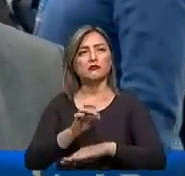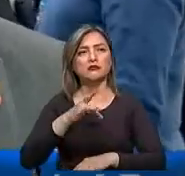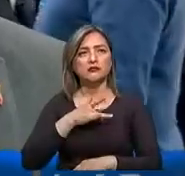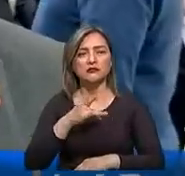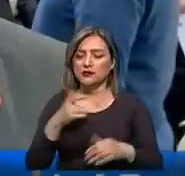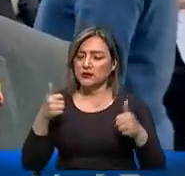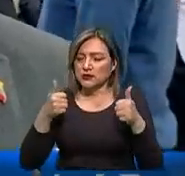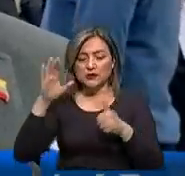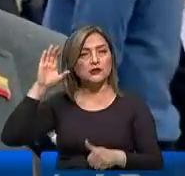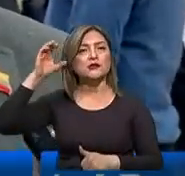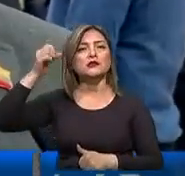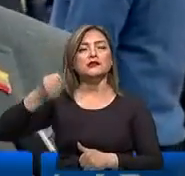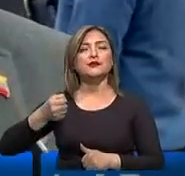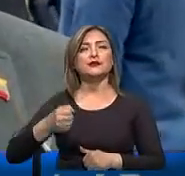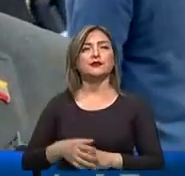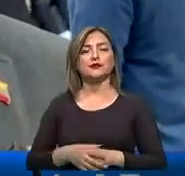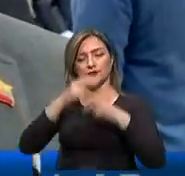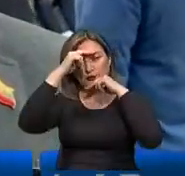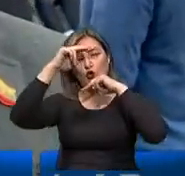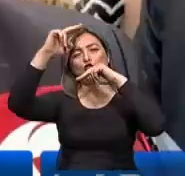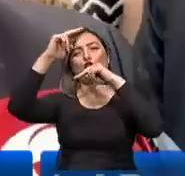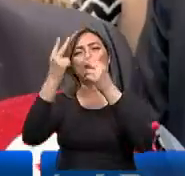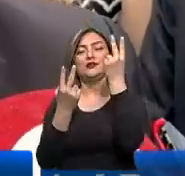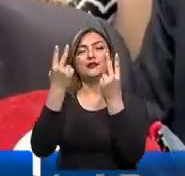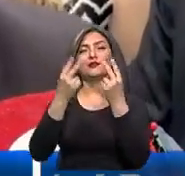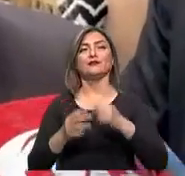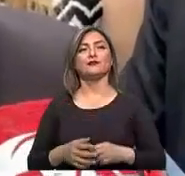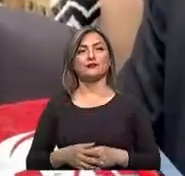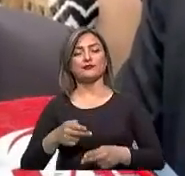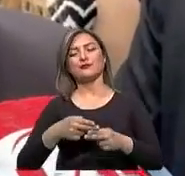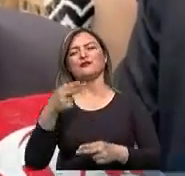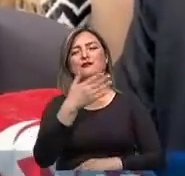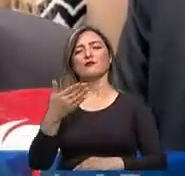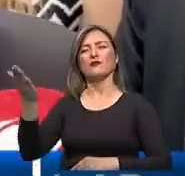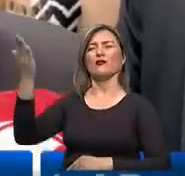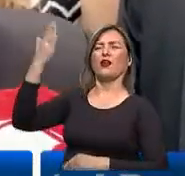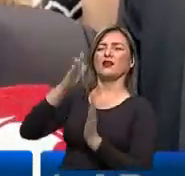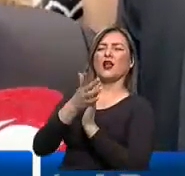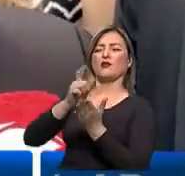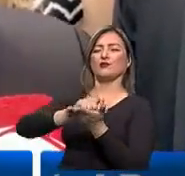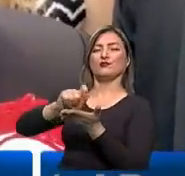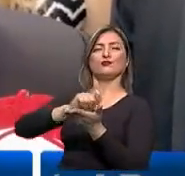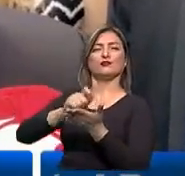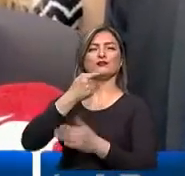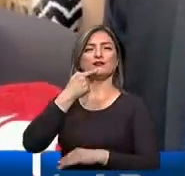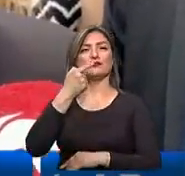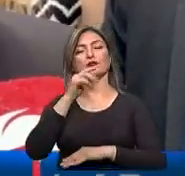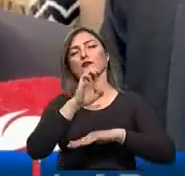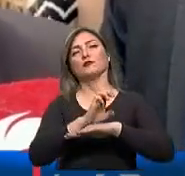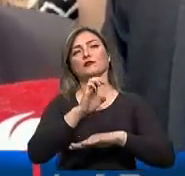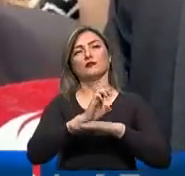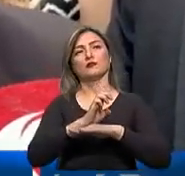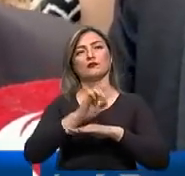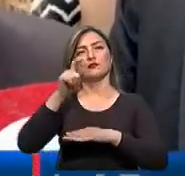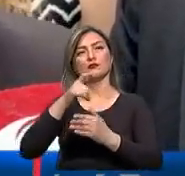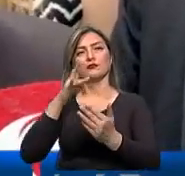bien aquí en Cuenca y es un honor estar aquí hoy día. Algún expresidente escribió un libro y decía, el Ecuador debería ir a donde va